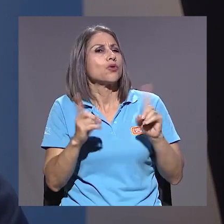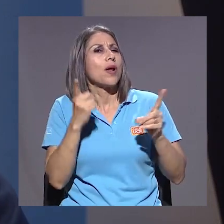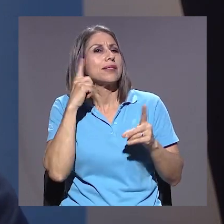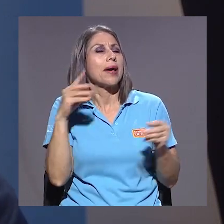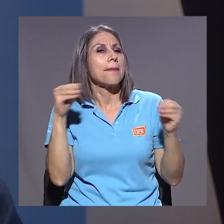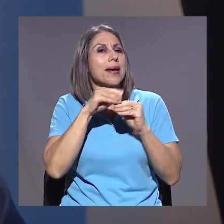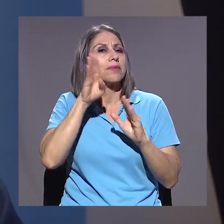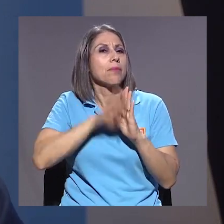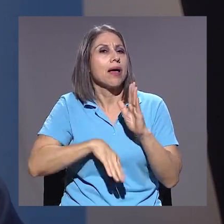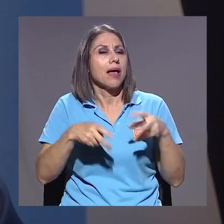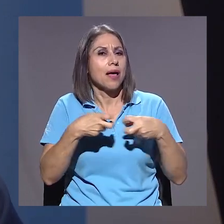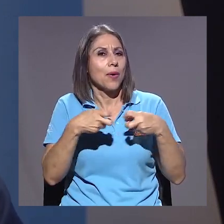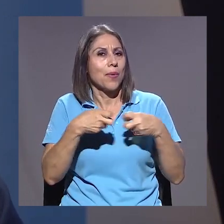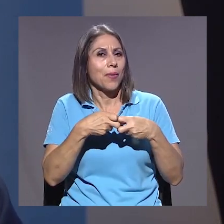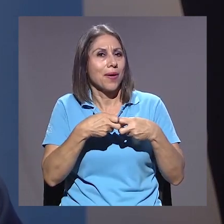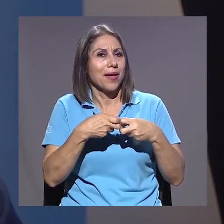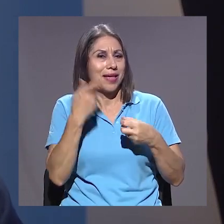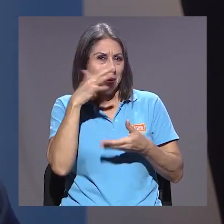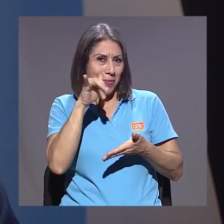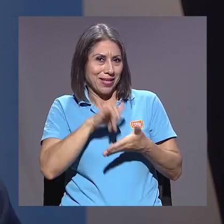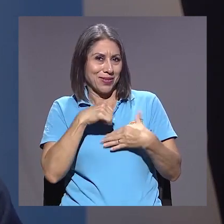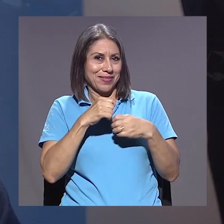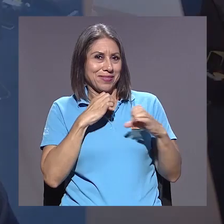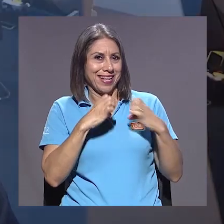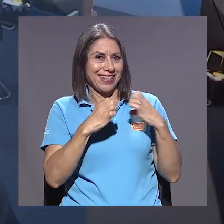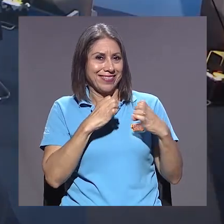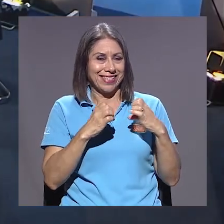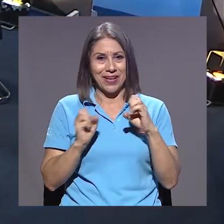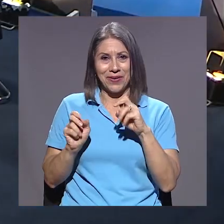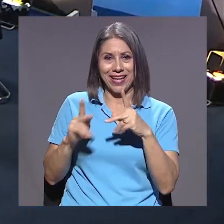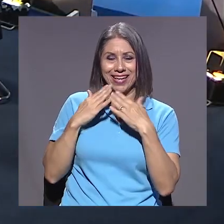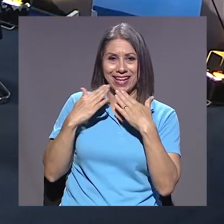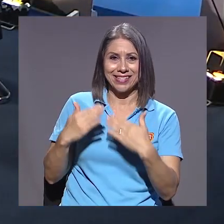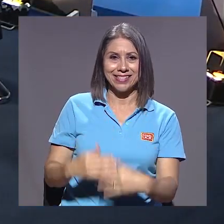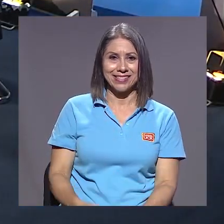eléctricas, que es el origen, digamos, de esta entrevista. Okay. Bueno, gracias.